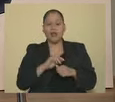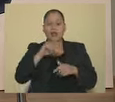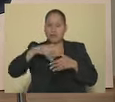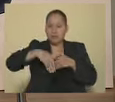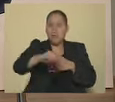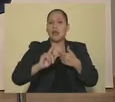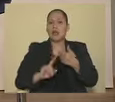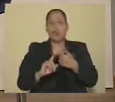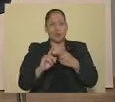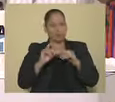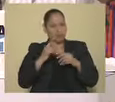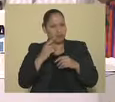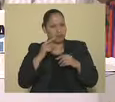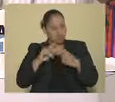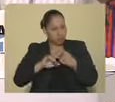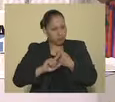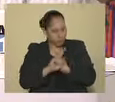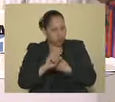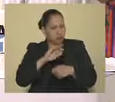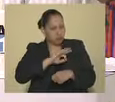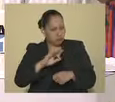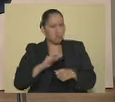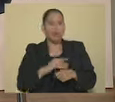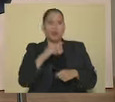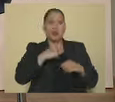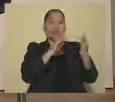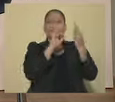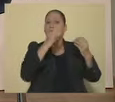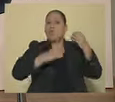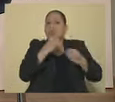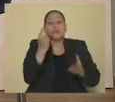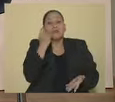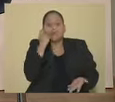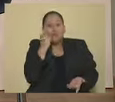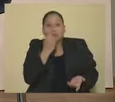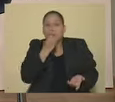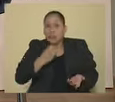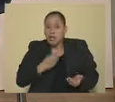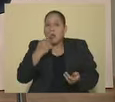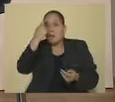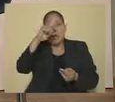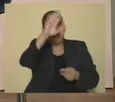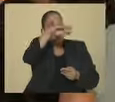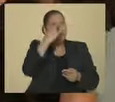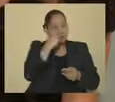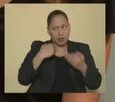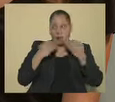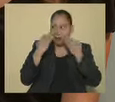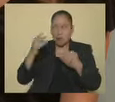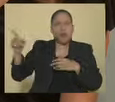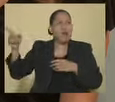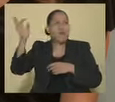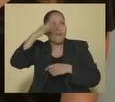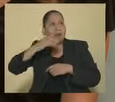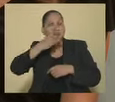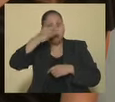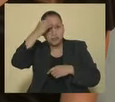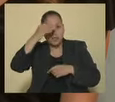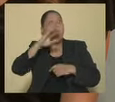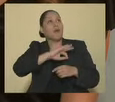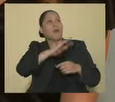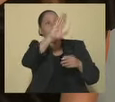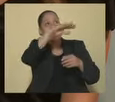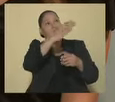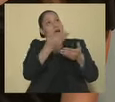consecuencia, ¿no? Y si hay que someterse a un juicio, pues hay que someterse. Claro. Para que tú acredites la falsedad en declaración, hay que iniciar una